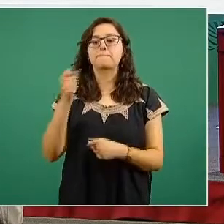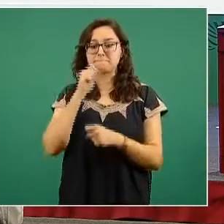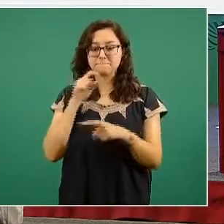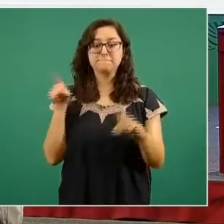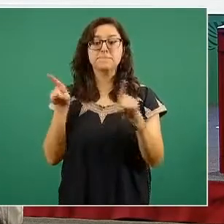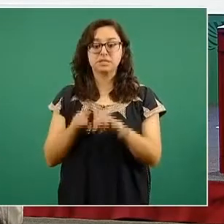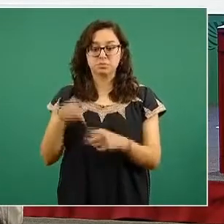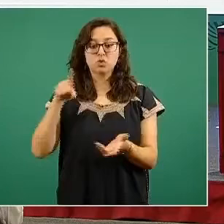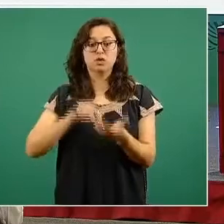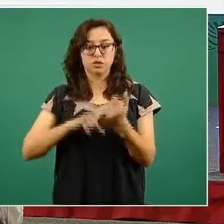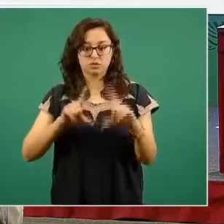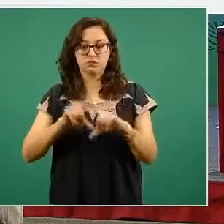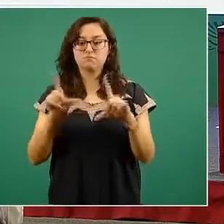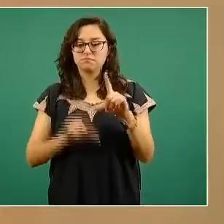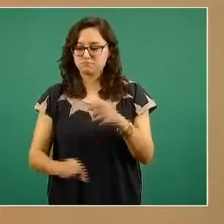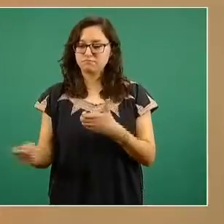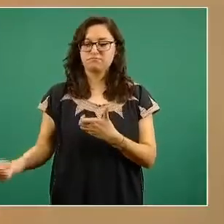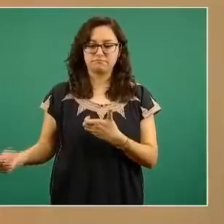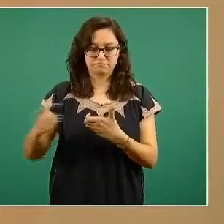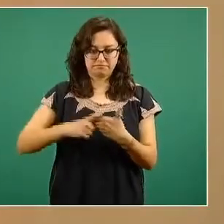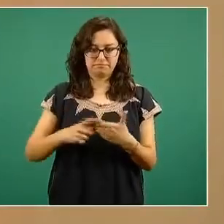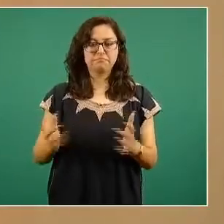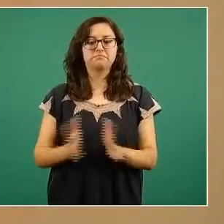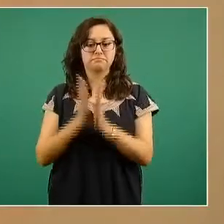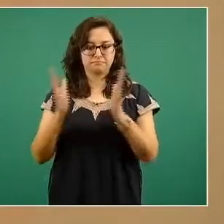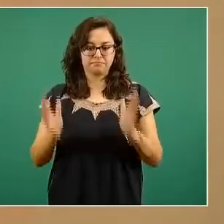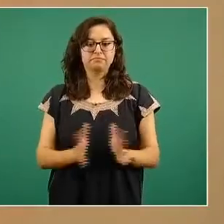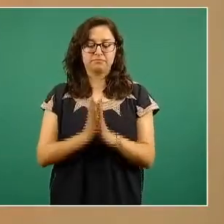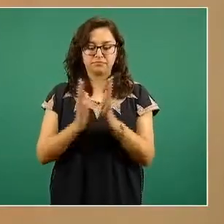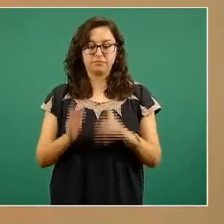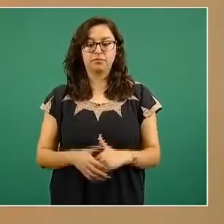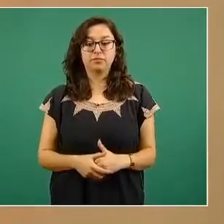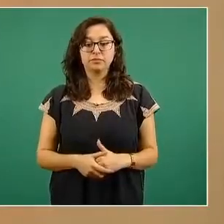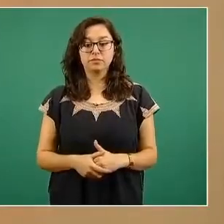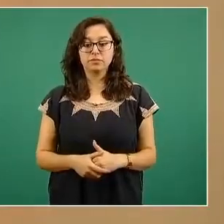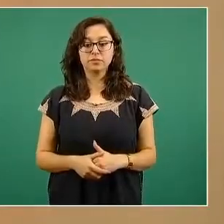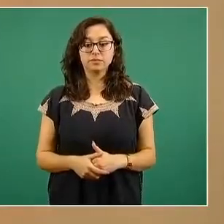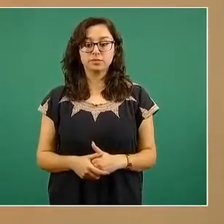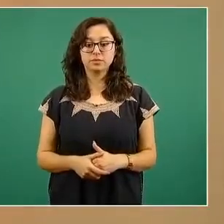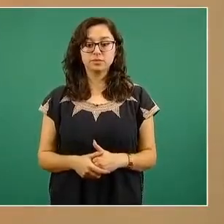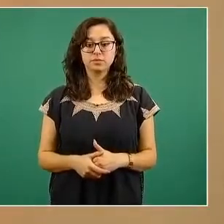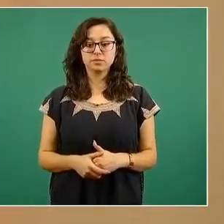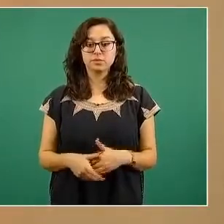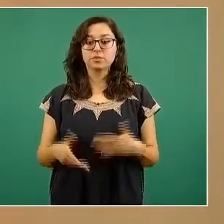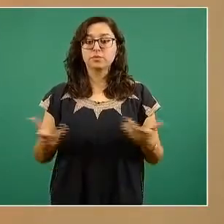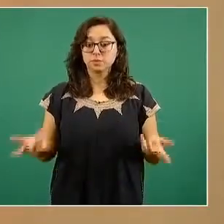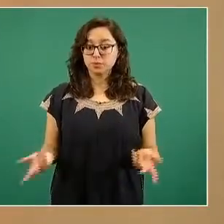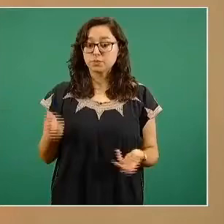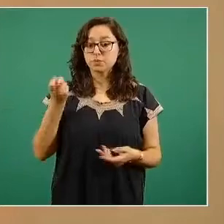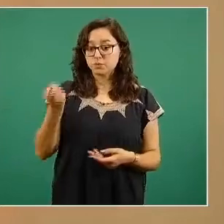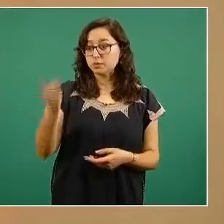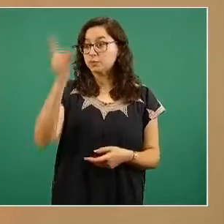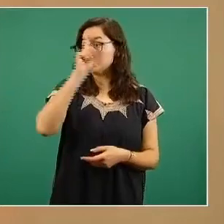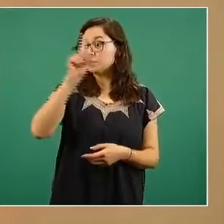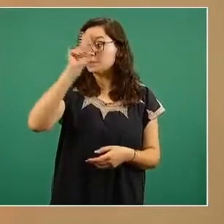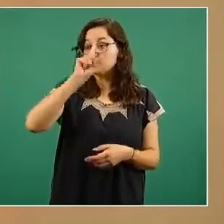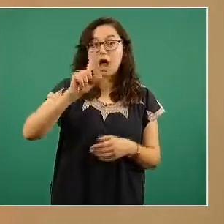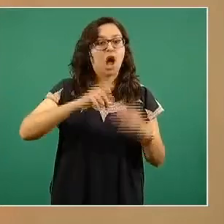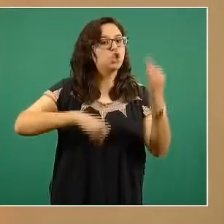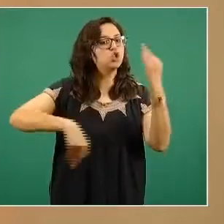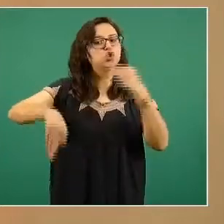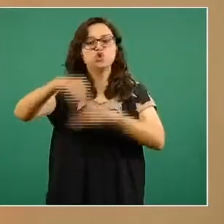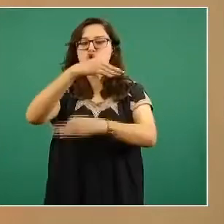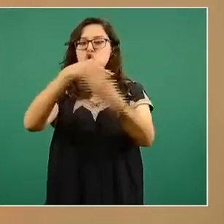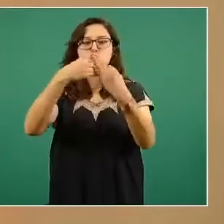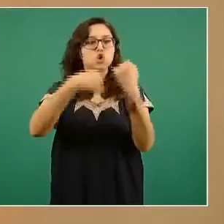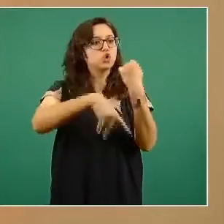miembro de nuestro grupo técnico asesor. Y estas recomendaciones generales para los países han sido incorporadas a la